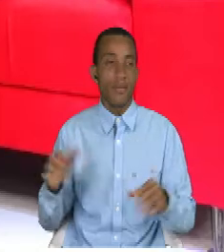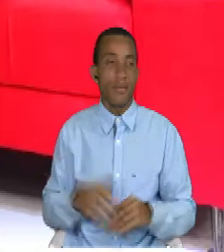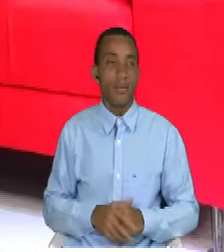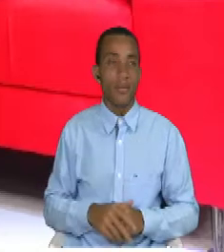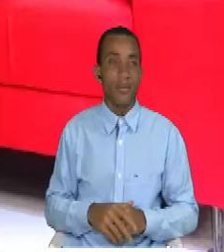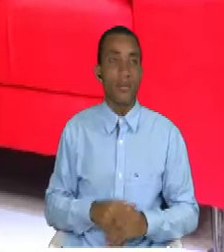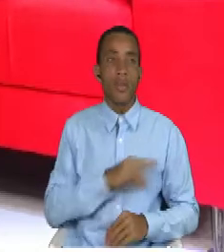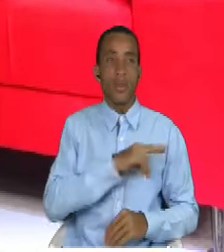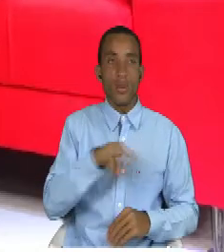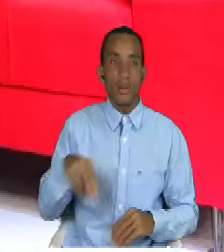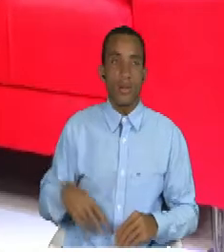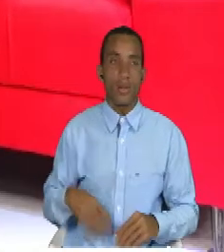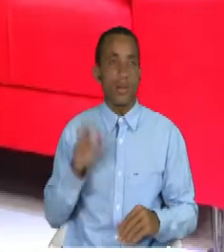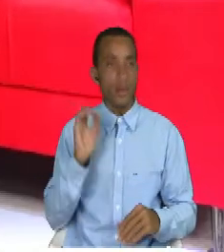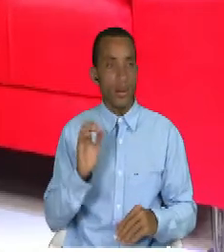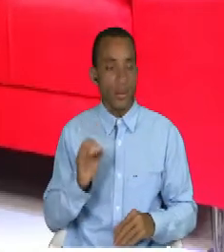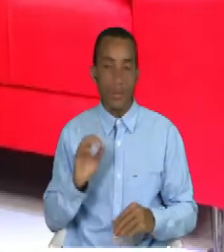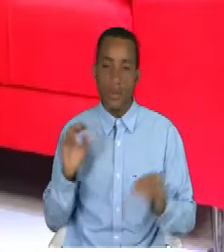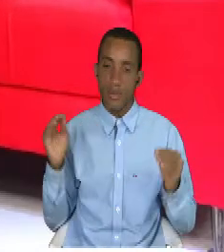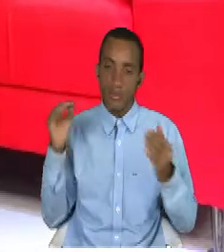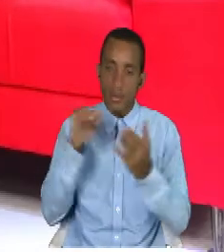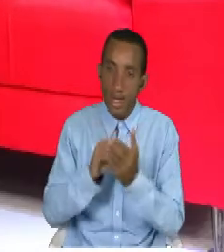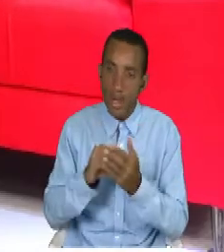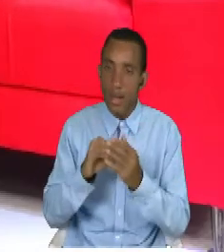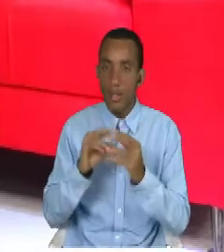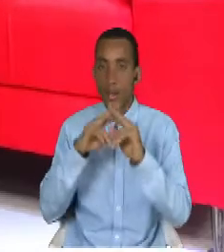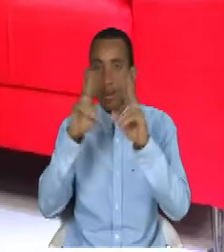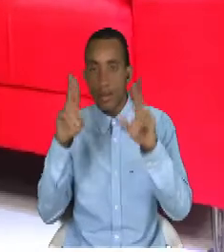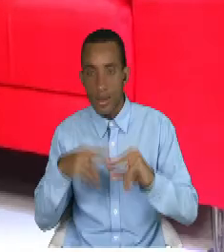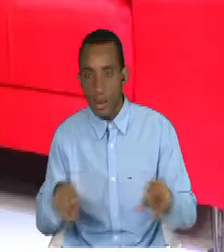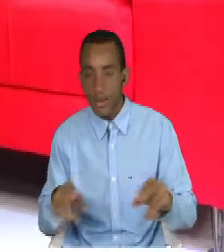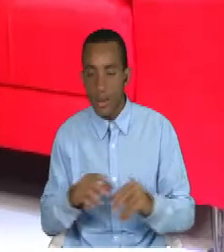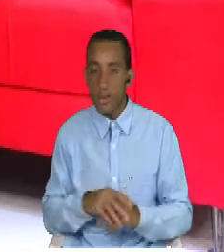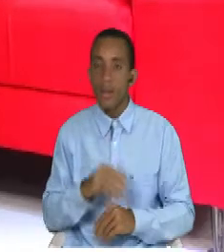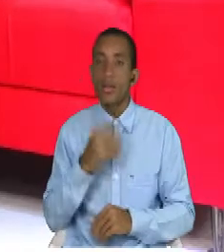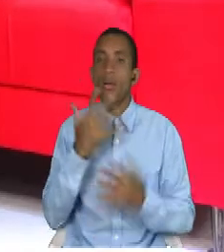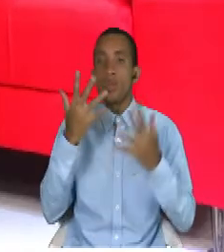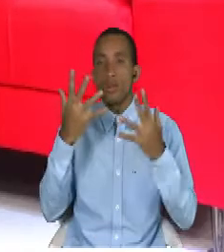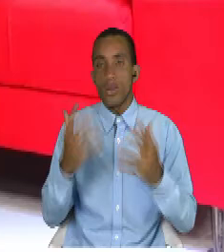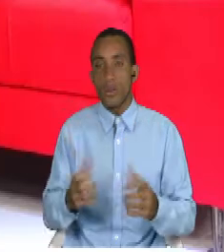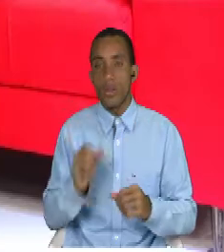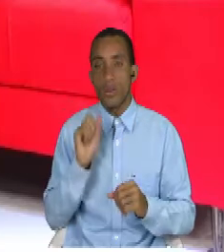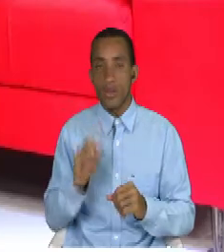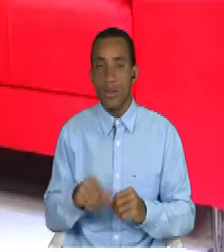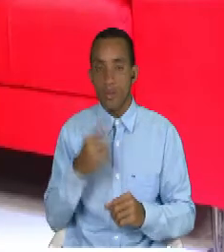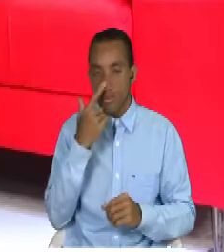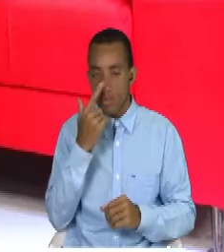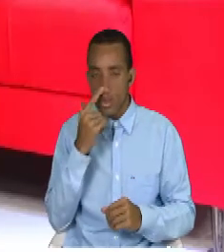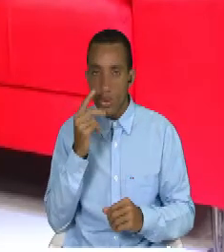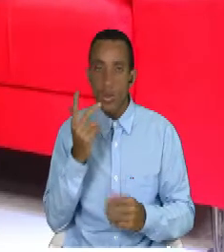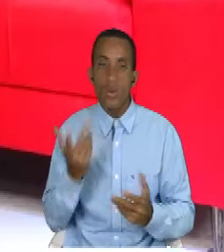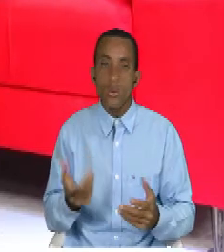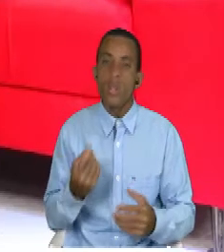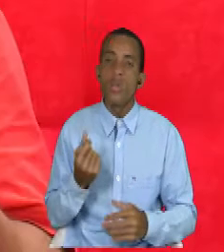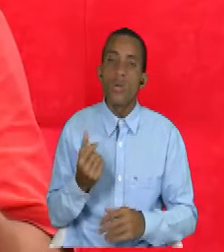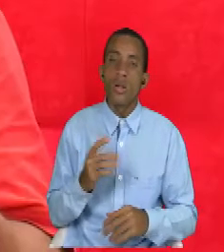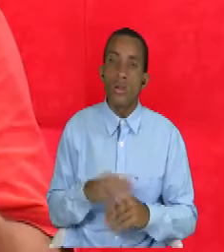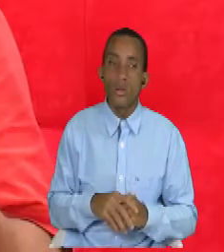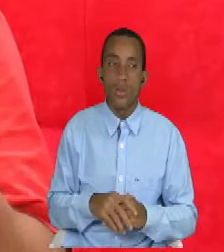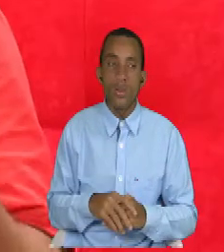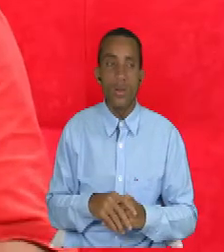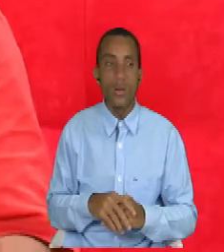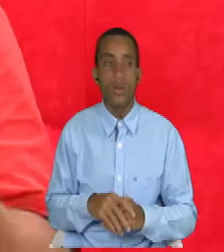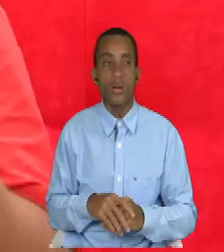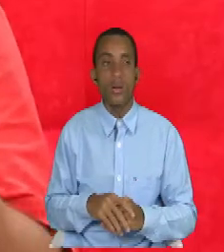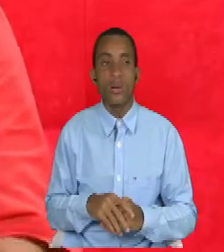interactuamos permanentemente en las plataformas hace que la gente se apropia y diga yo quiero quiero ir a conocer cuánto vale cuánto más cuánto pero cuánto